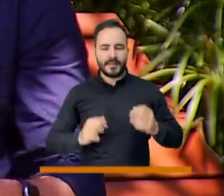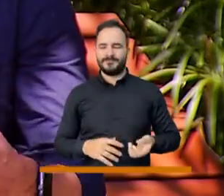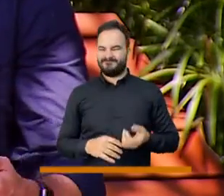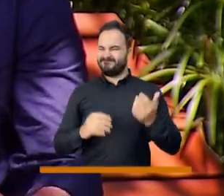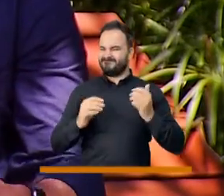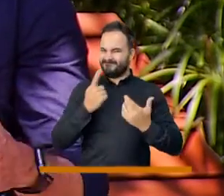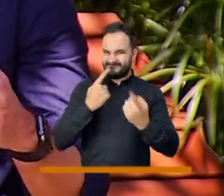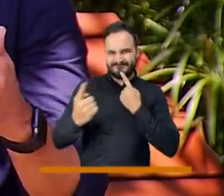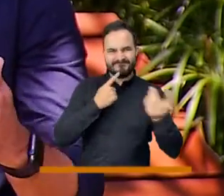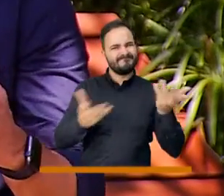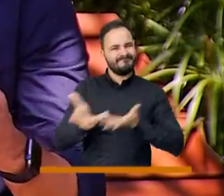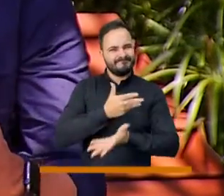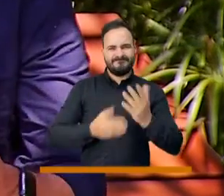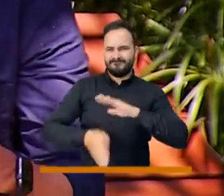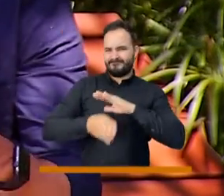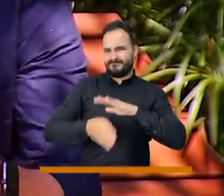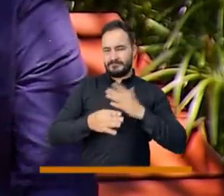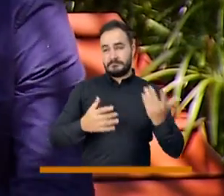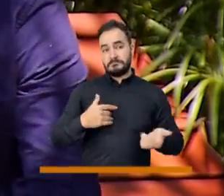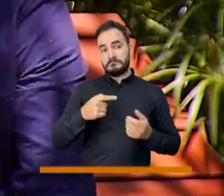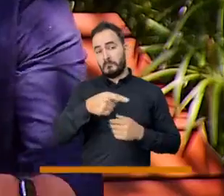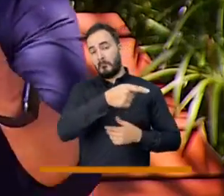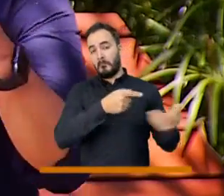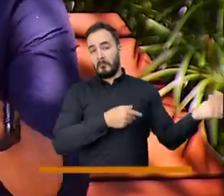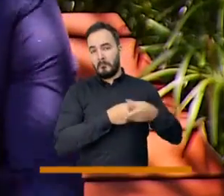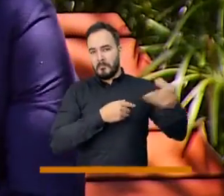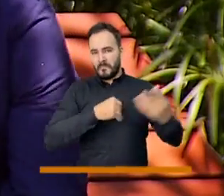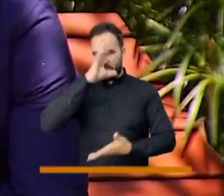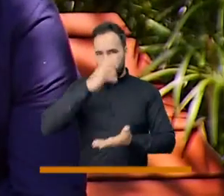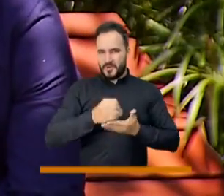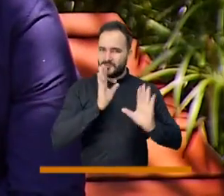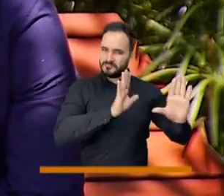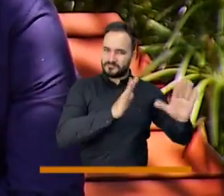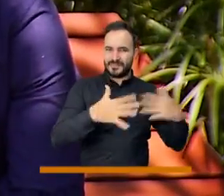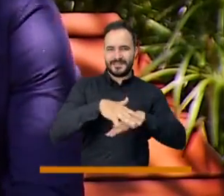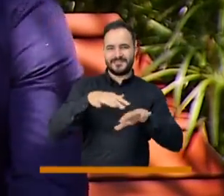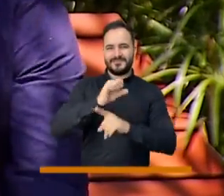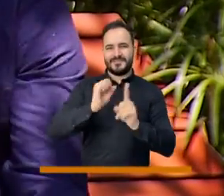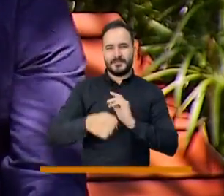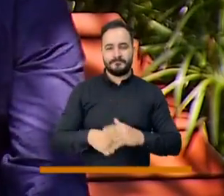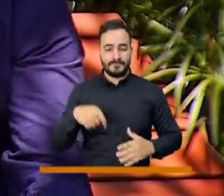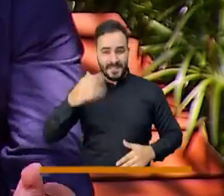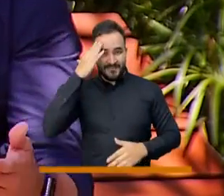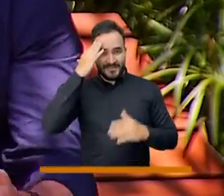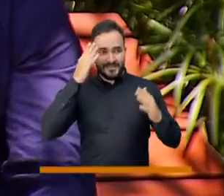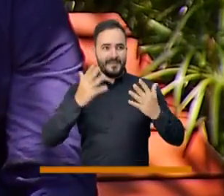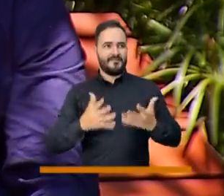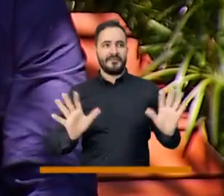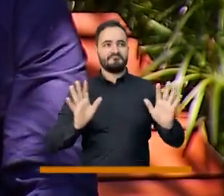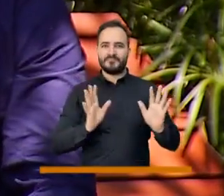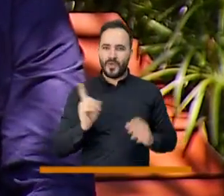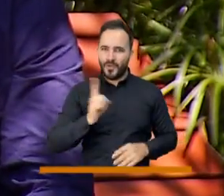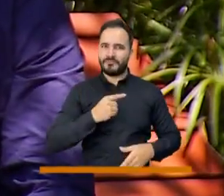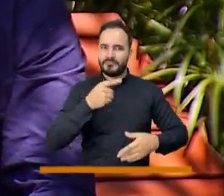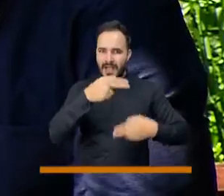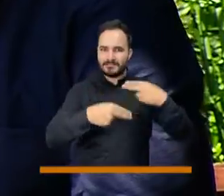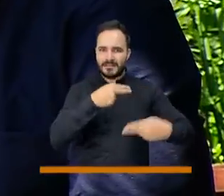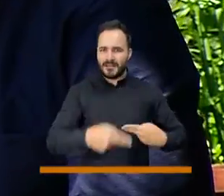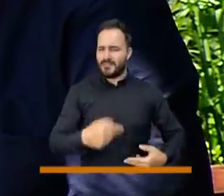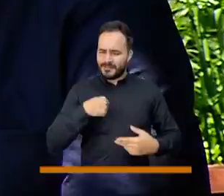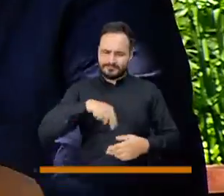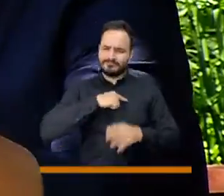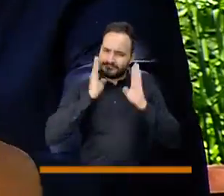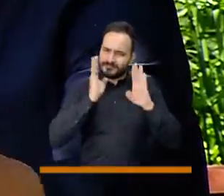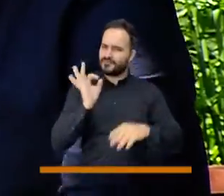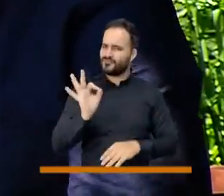más comunicación, mantener el tema sobre la mesa. Es la opinión de los televidentes en las redes sociales, porque aquí la conversación no